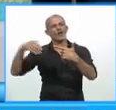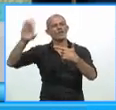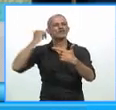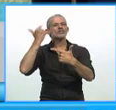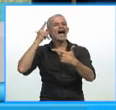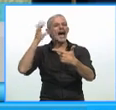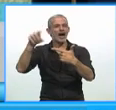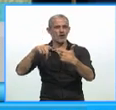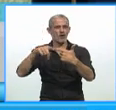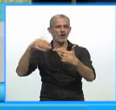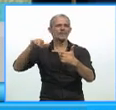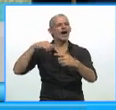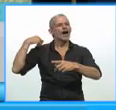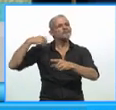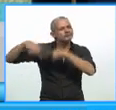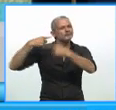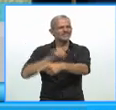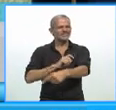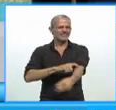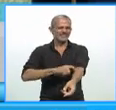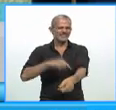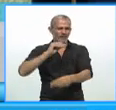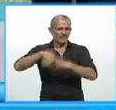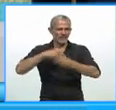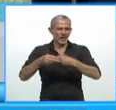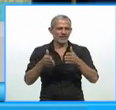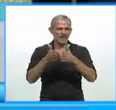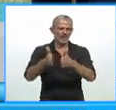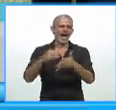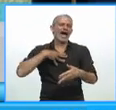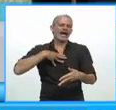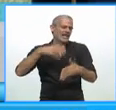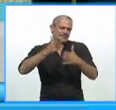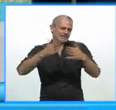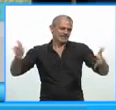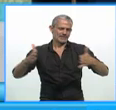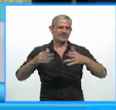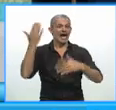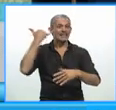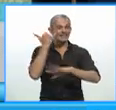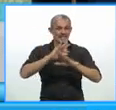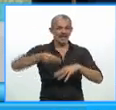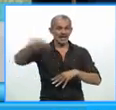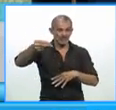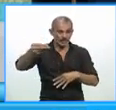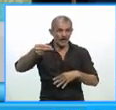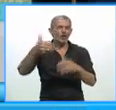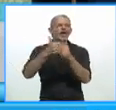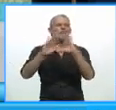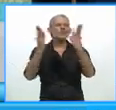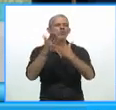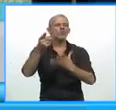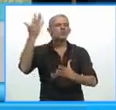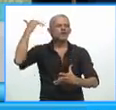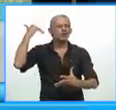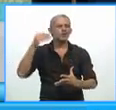Yago mantendrán la tradición familiar compitiendo en la clase 49ers luego de haber obtenido la clasificación en el campeonato mundial que se